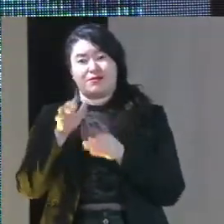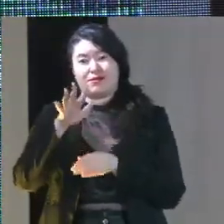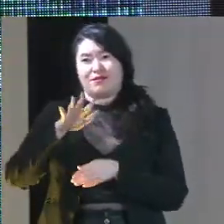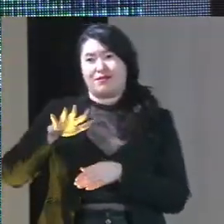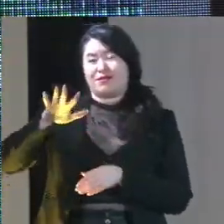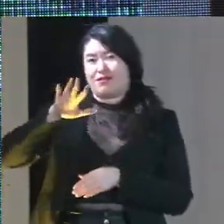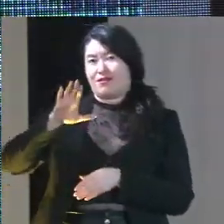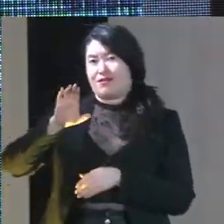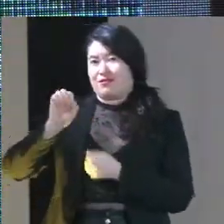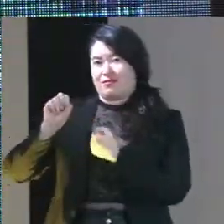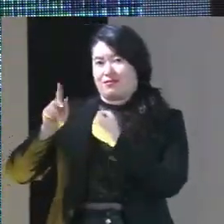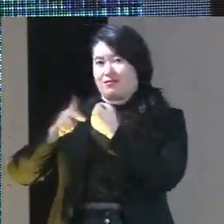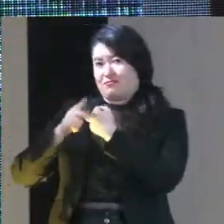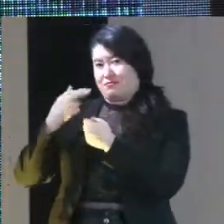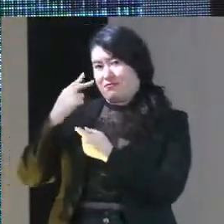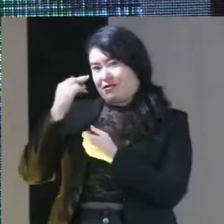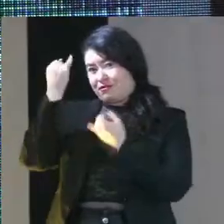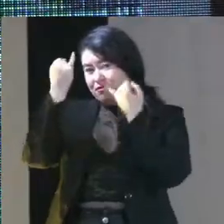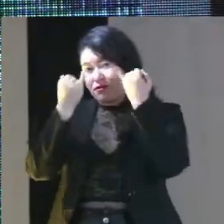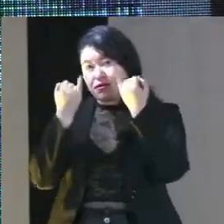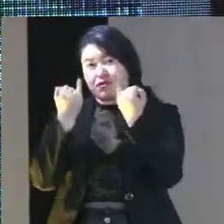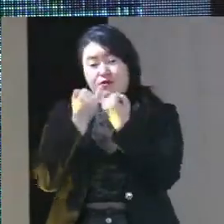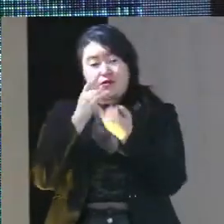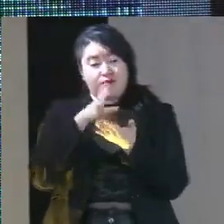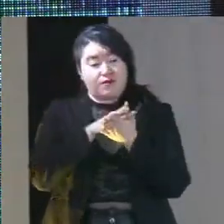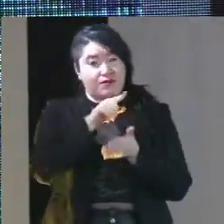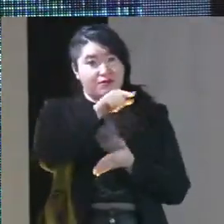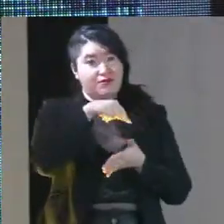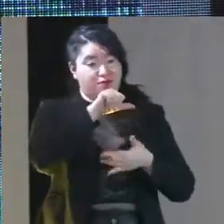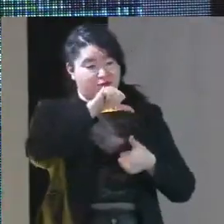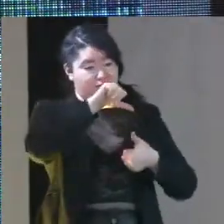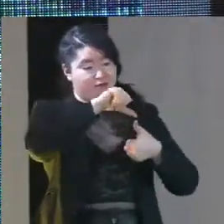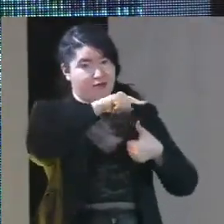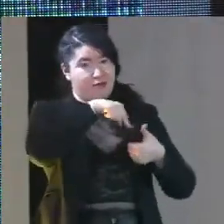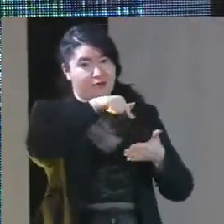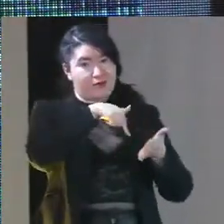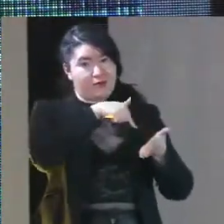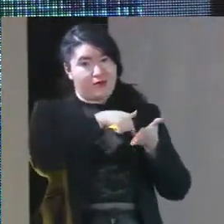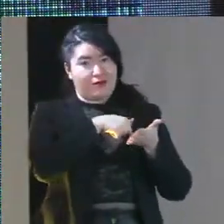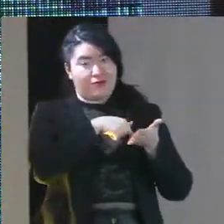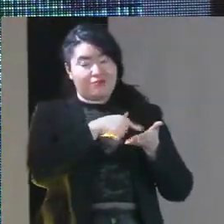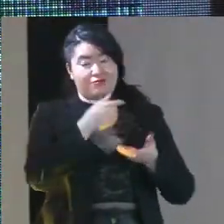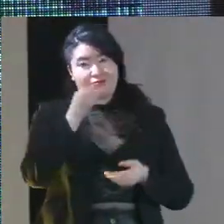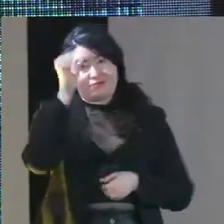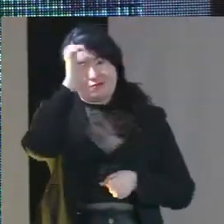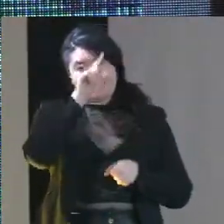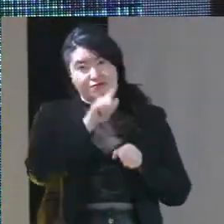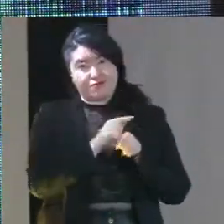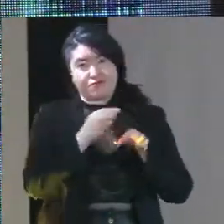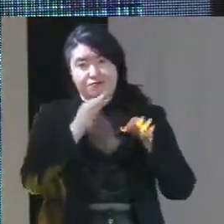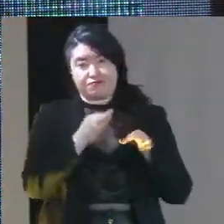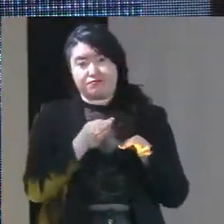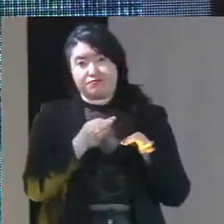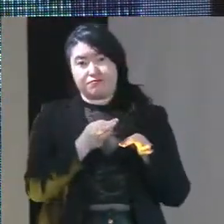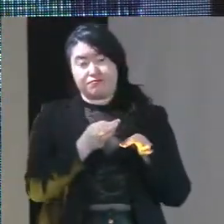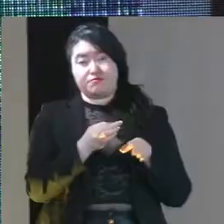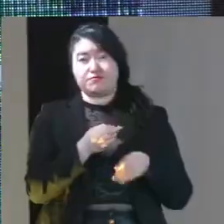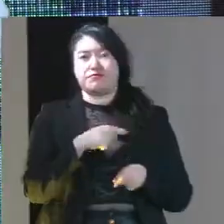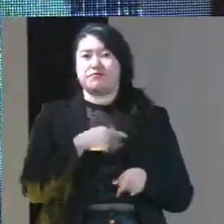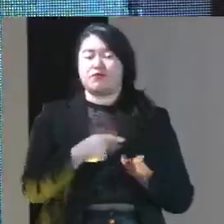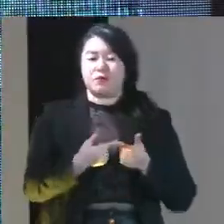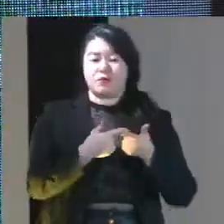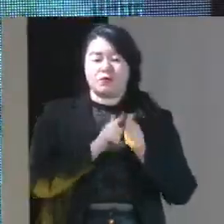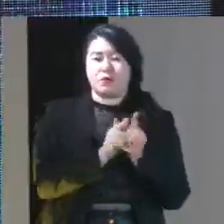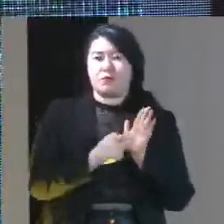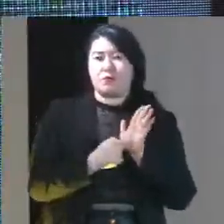ilumina solo los acontecimientos que tuvieron lugar en el centro civilizado, en donde las civilizaciones se